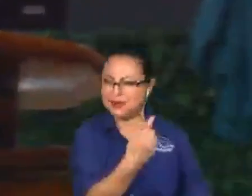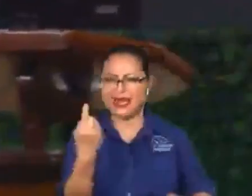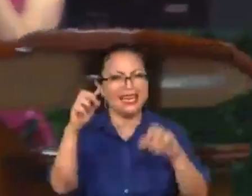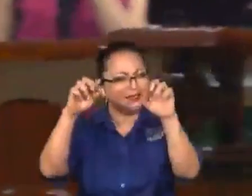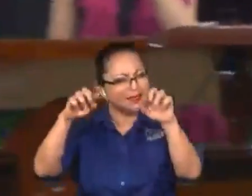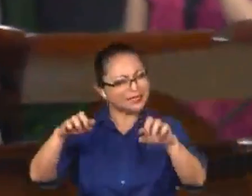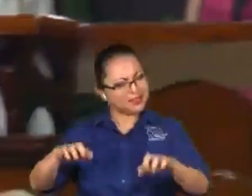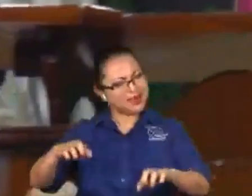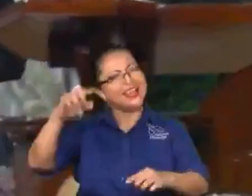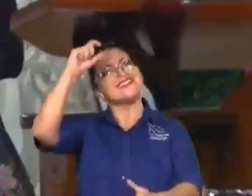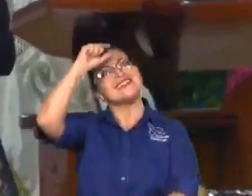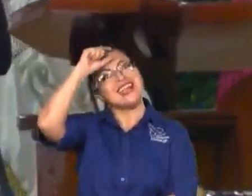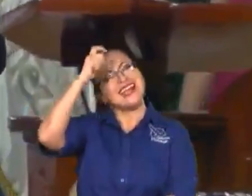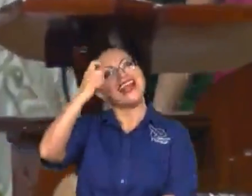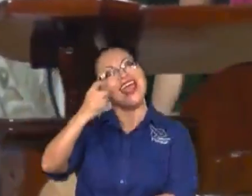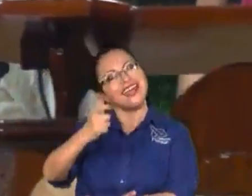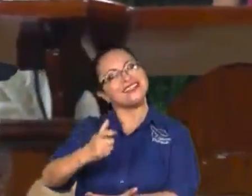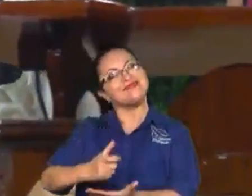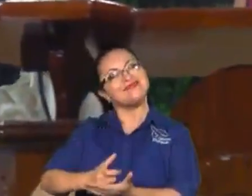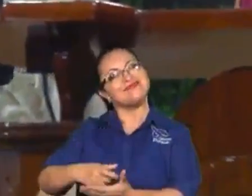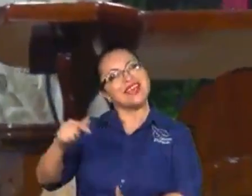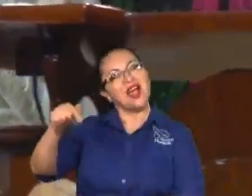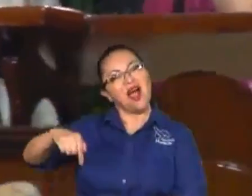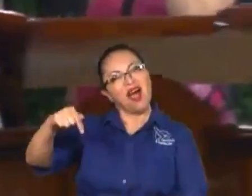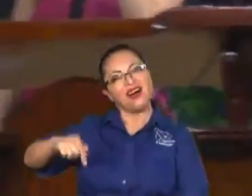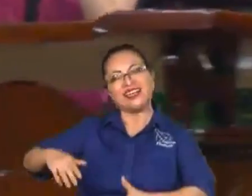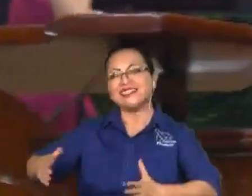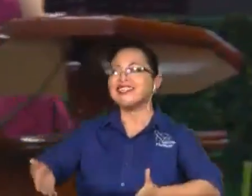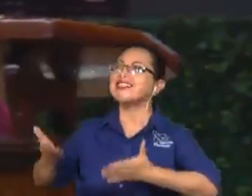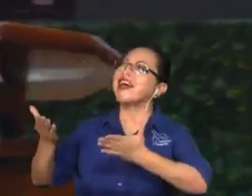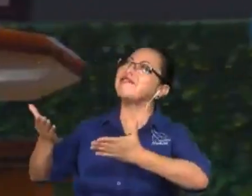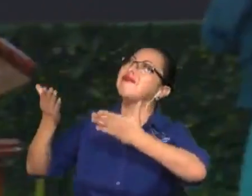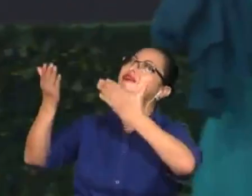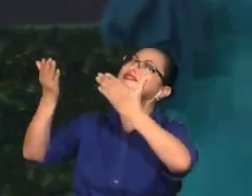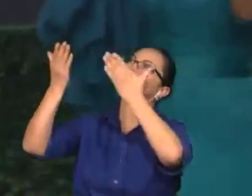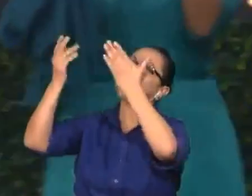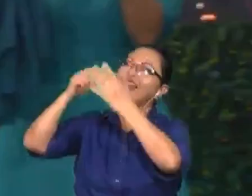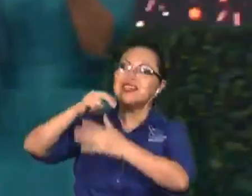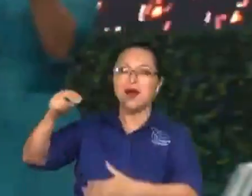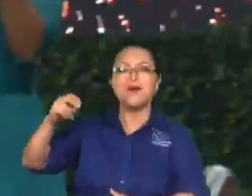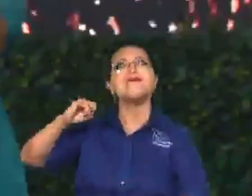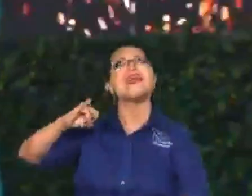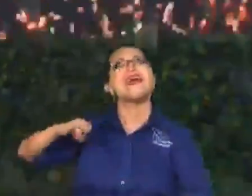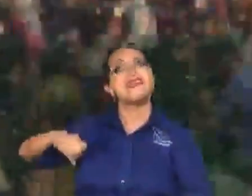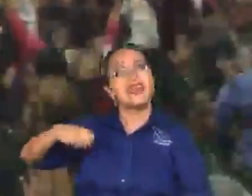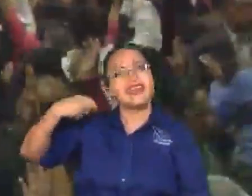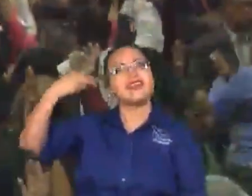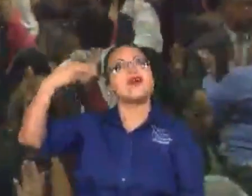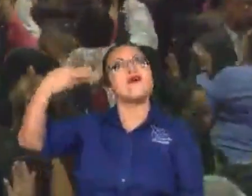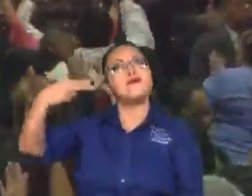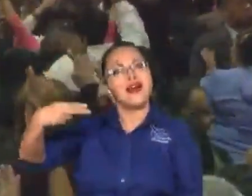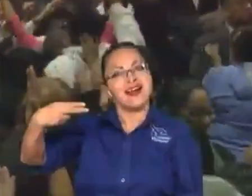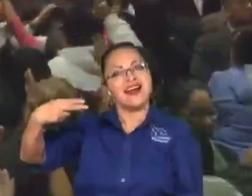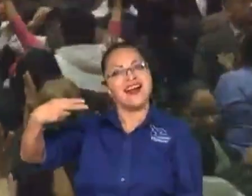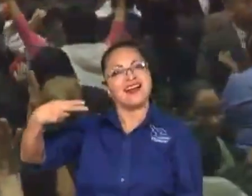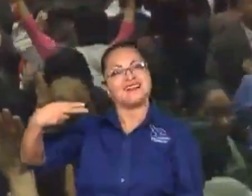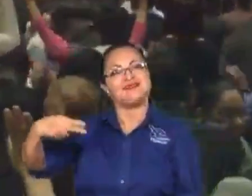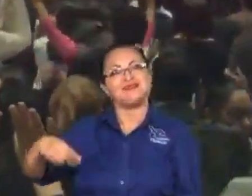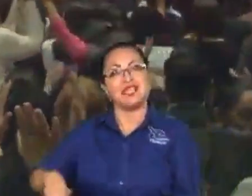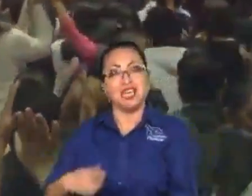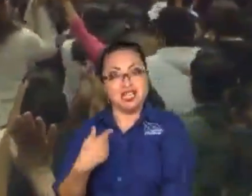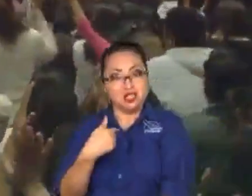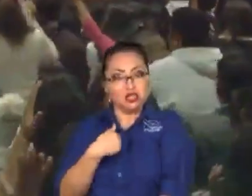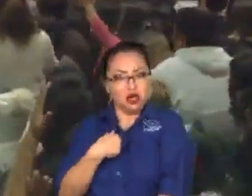verdad, gracias a él. Hoy levantamos. Hoy levanto el nombre de Dios. Sí, Señor.